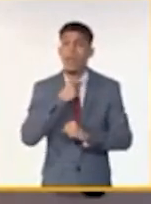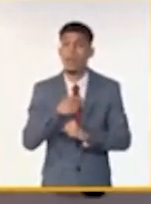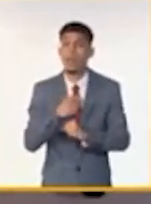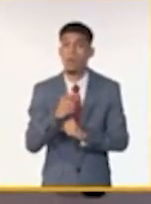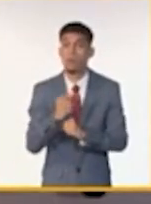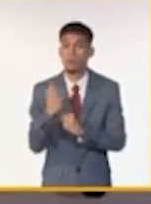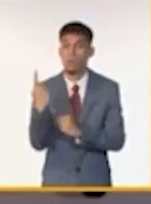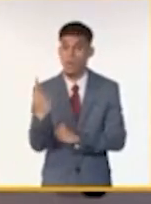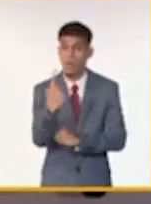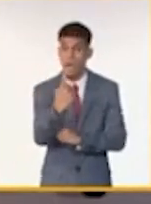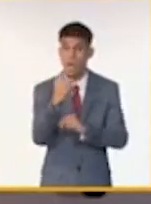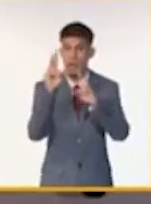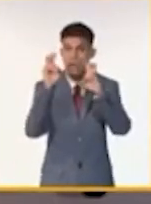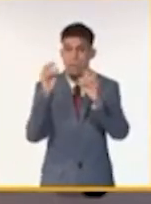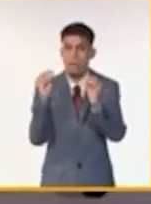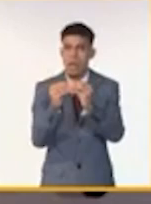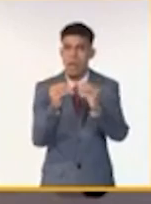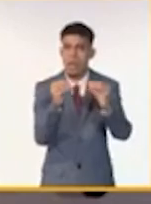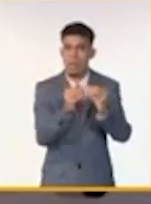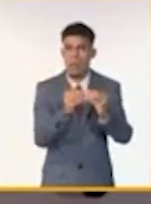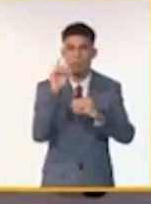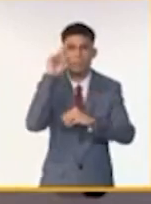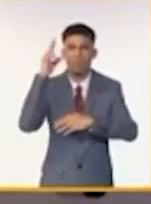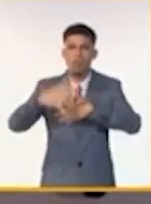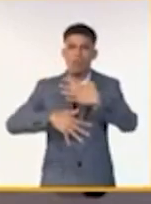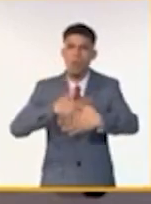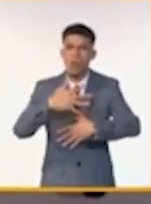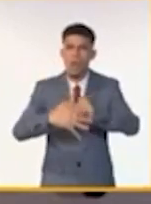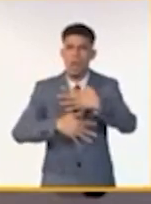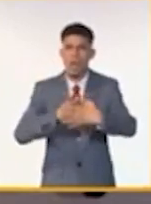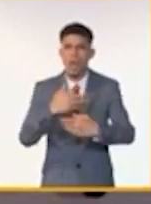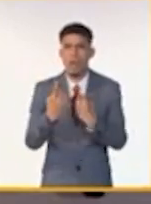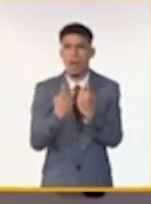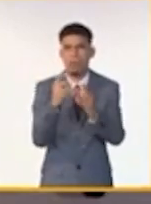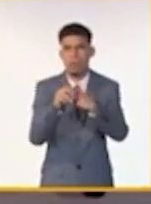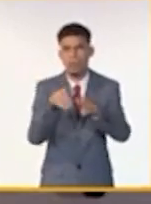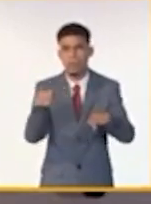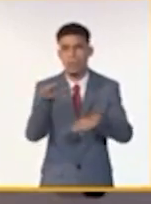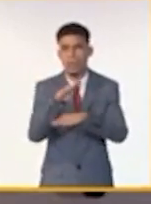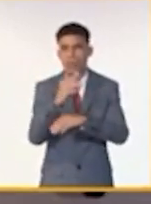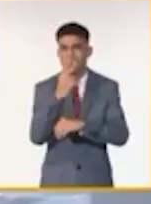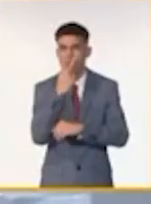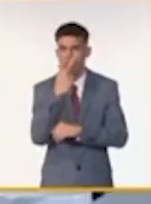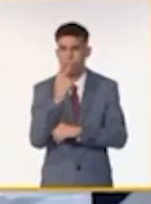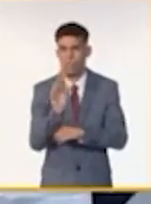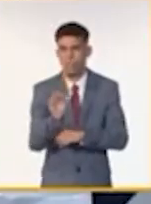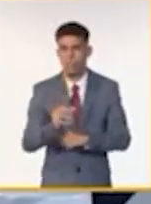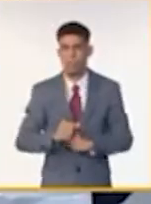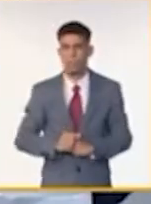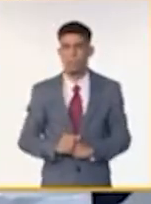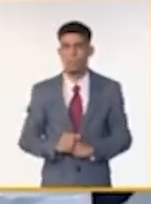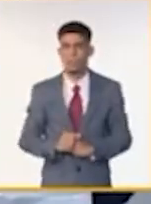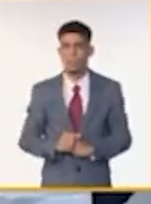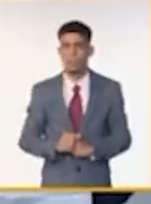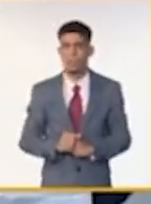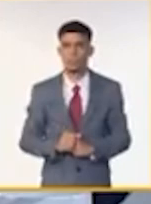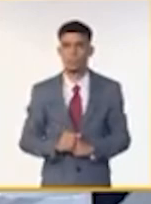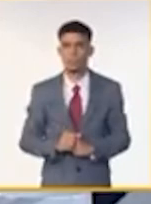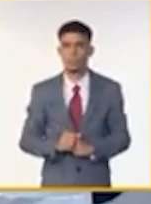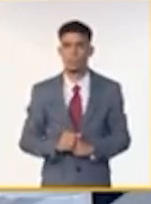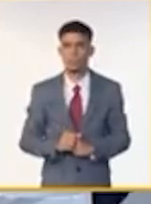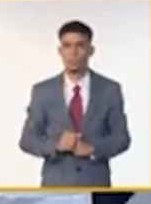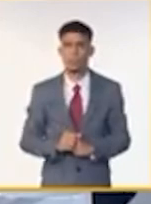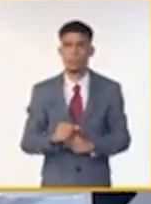a las problemáticas que vinculan a los organismos que son objeto de la atención de las comisiones y también bueno por supuesto los dictámenes a las